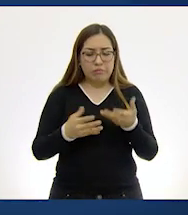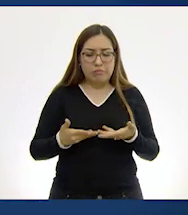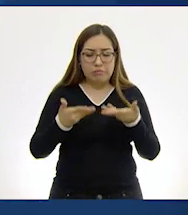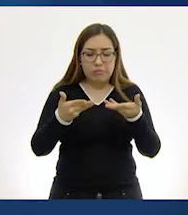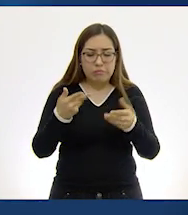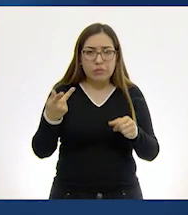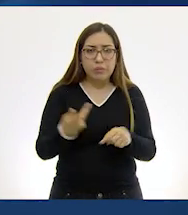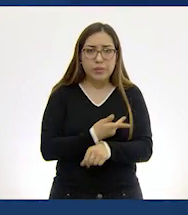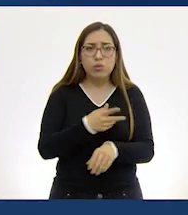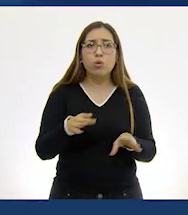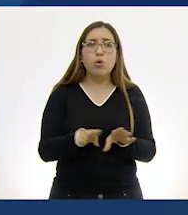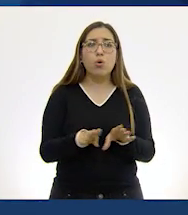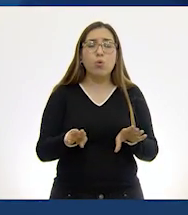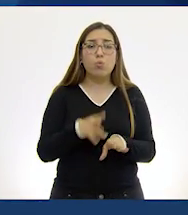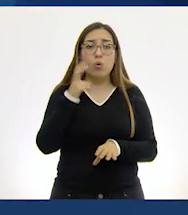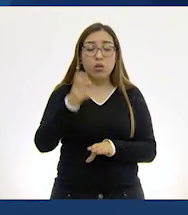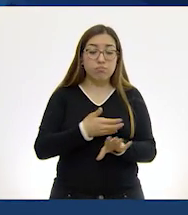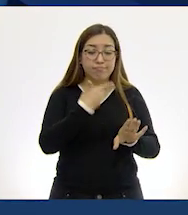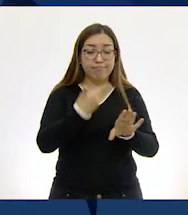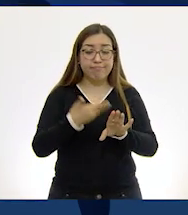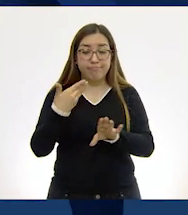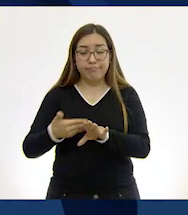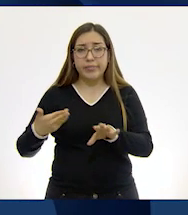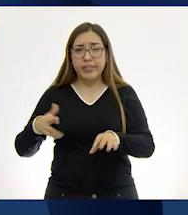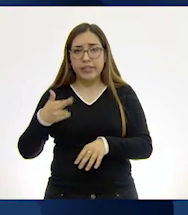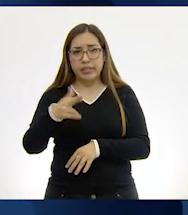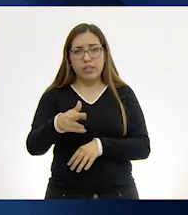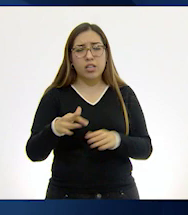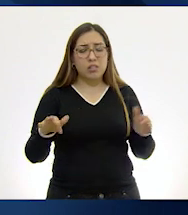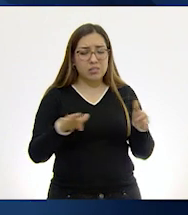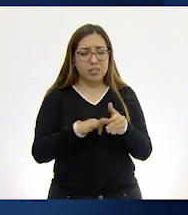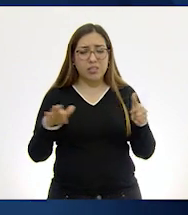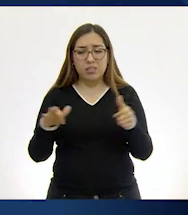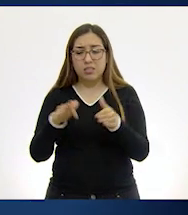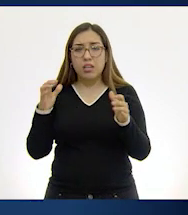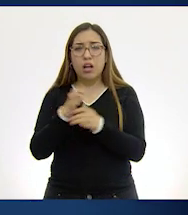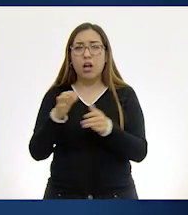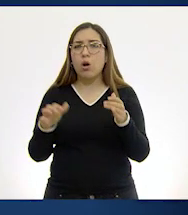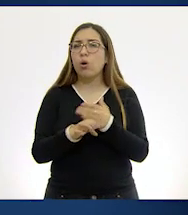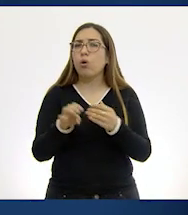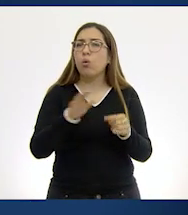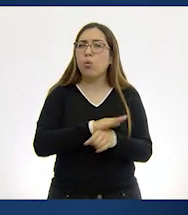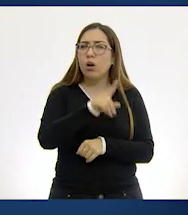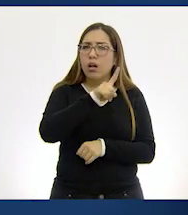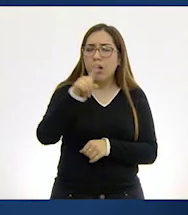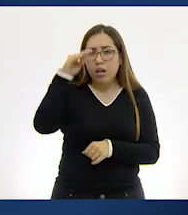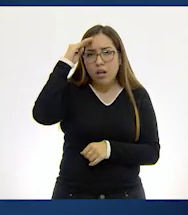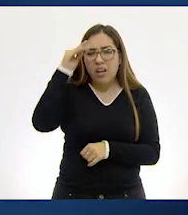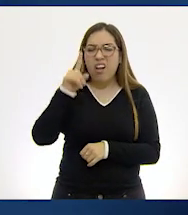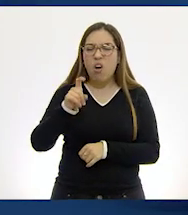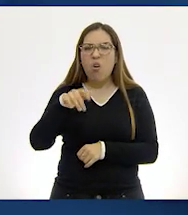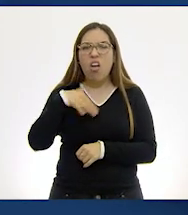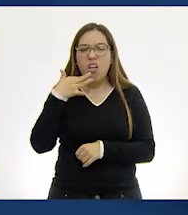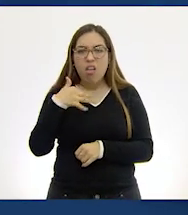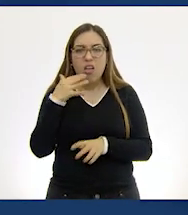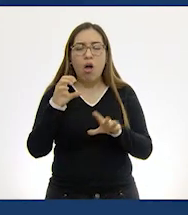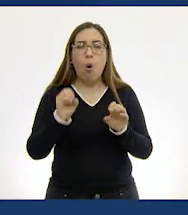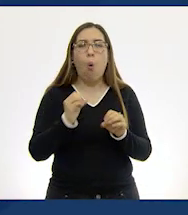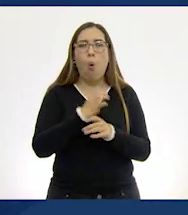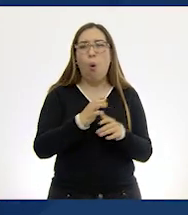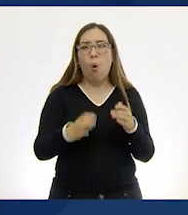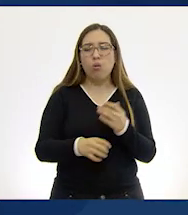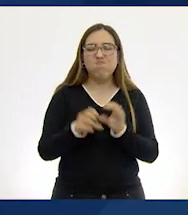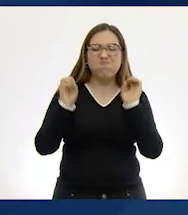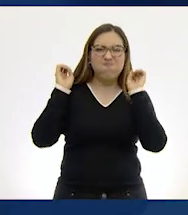pudieron afectar el agua del río y sus cercanías? Uh-huh. No sé, pues, pensemos en el agua sucia, los desechos de comida que